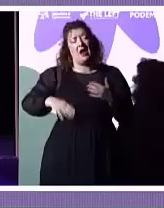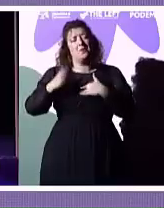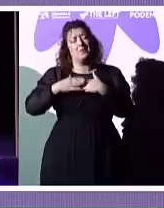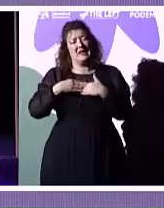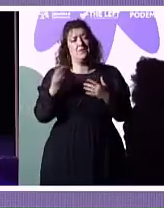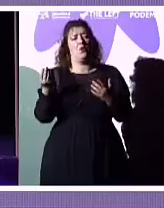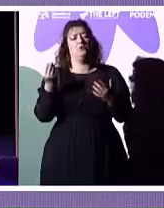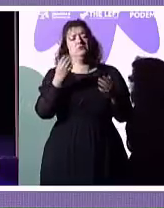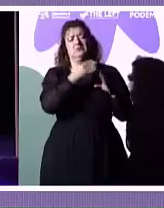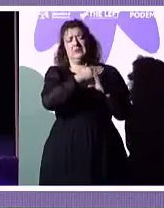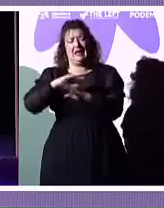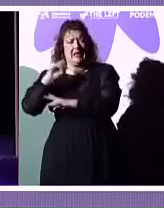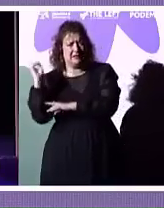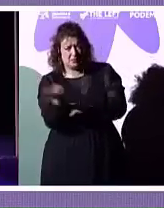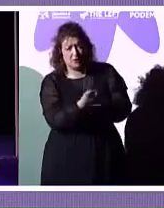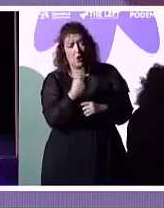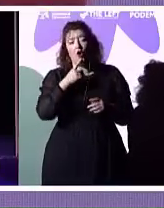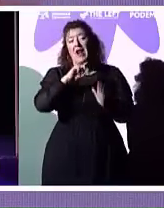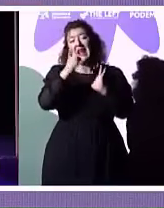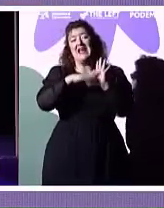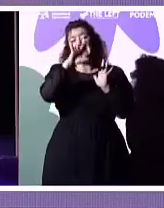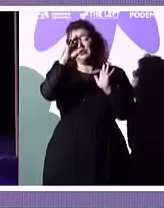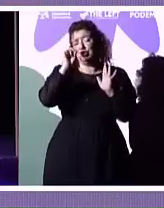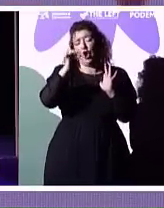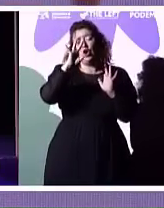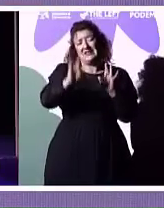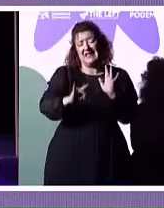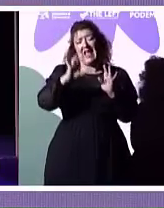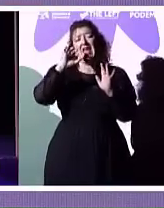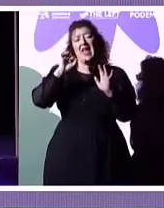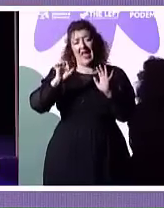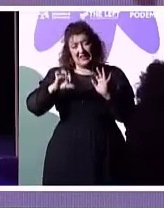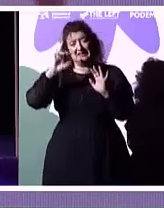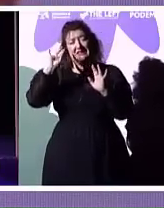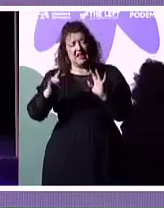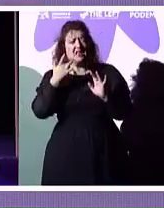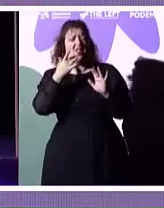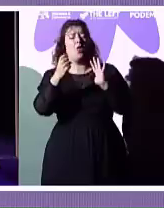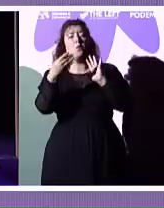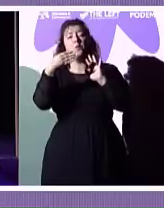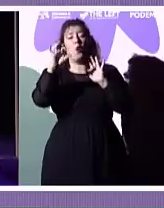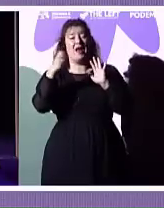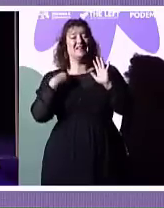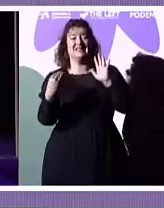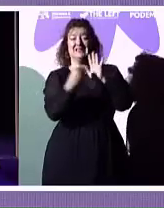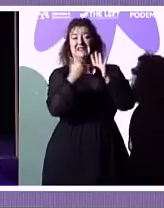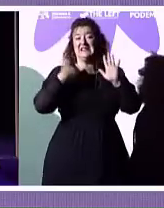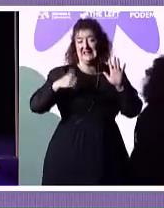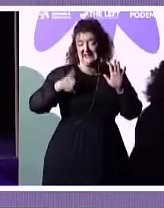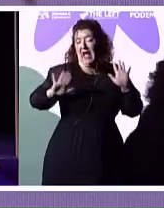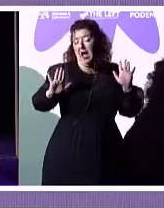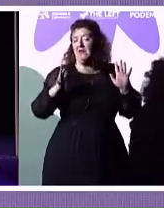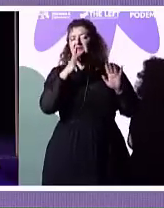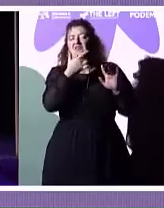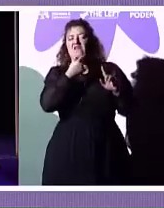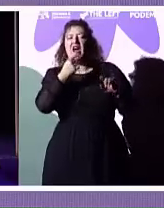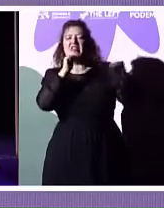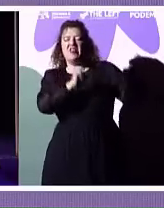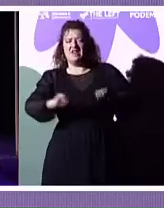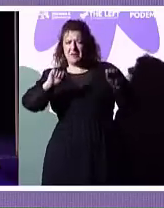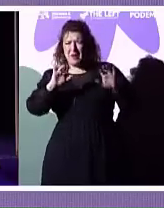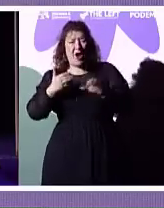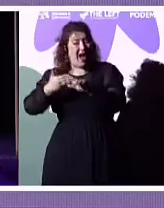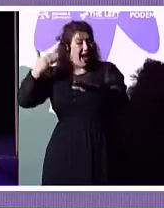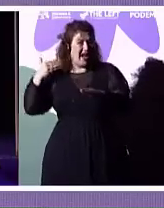solo si es Sí cuando ya forma parte del boletín oficial del Estado lo difícil es defender las cosas